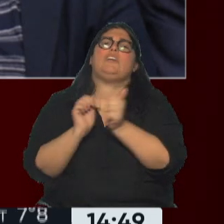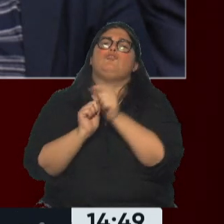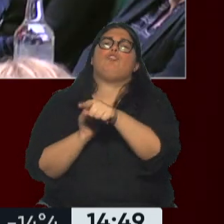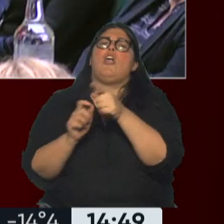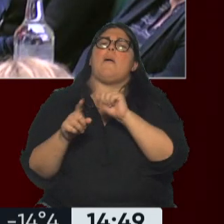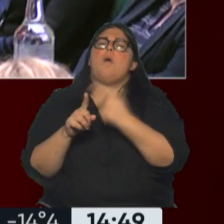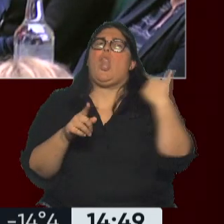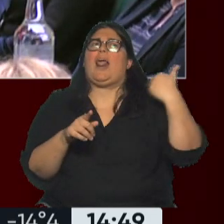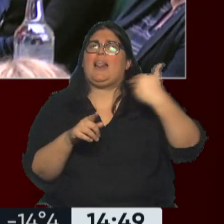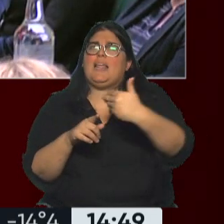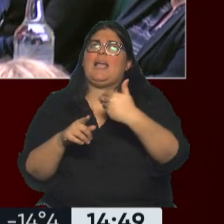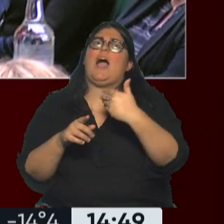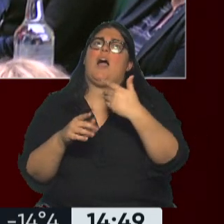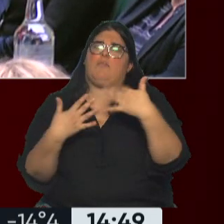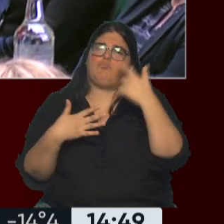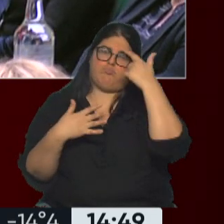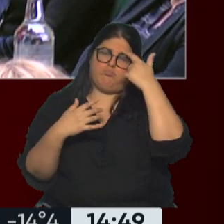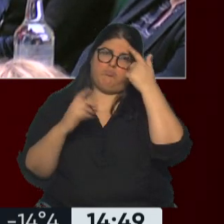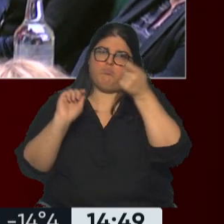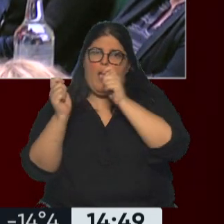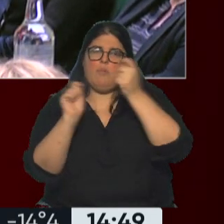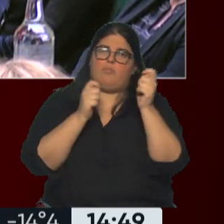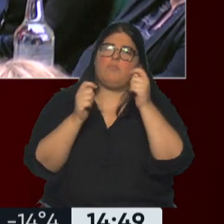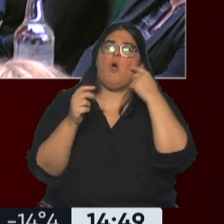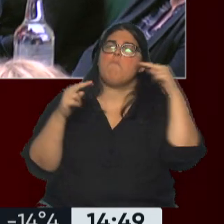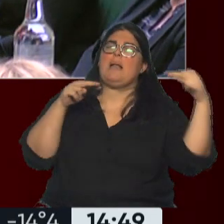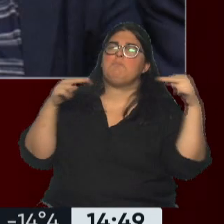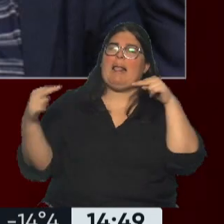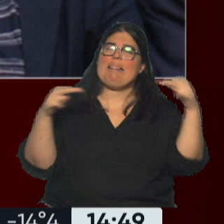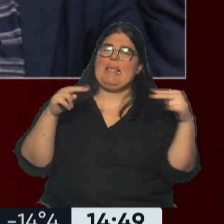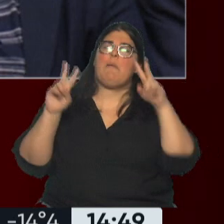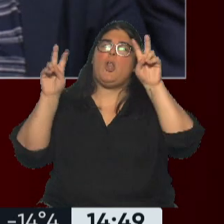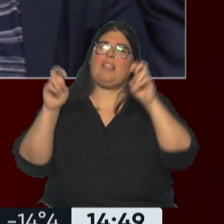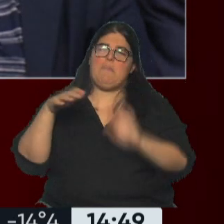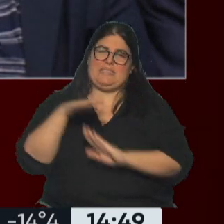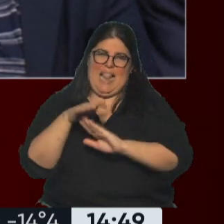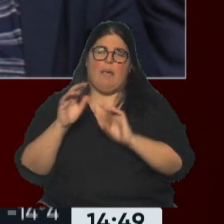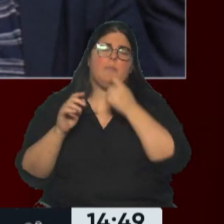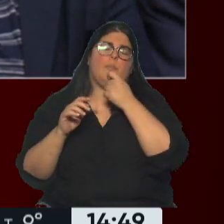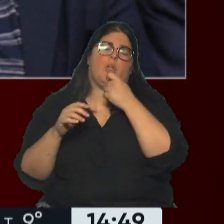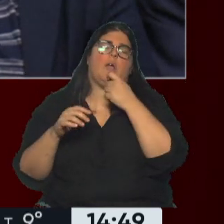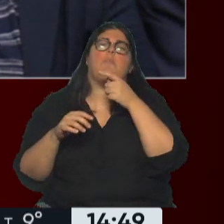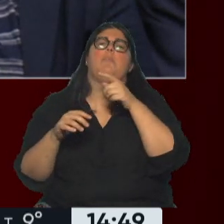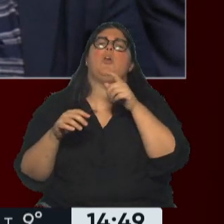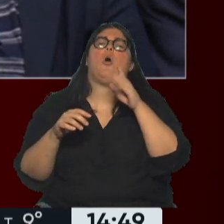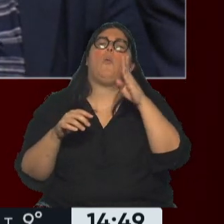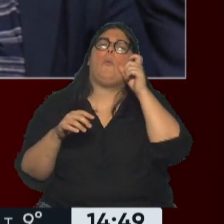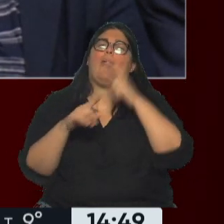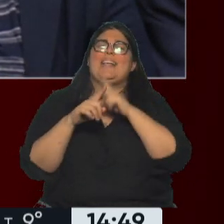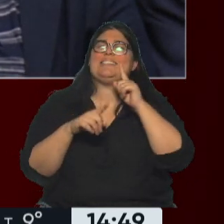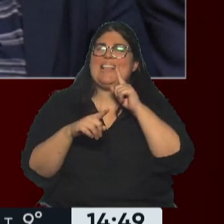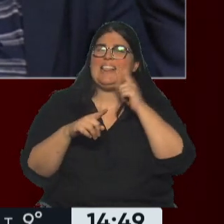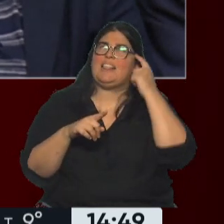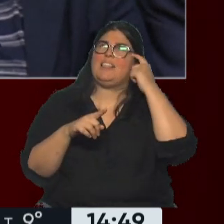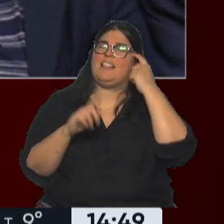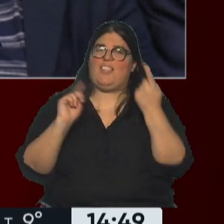cambiado bastantes veces de perspectiva con respecto a temas claves, por ejemplo, fundamentalmente el del Brexit, pero no tanto